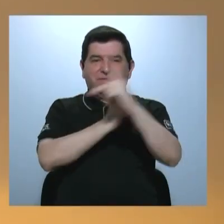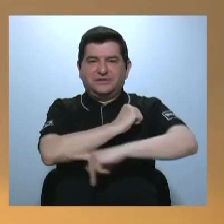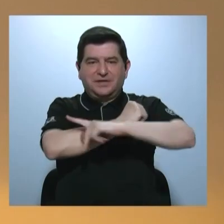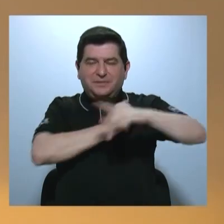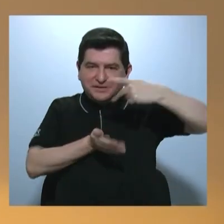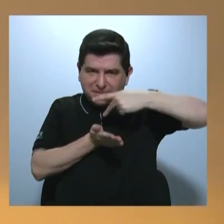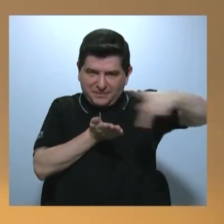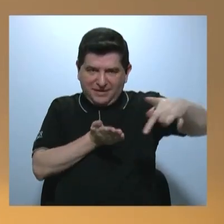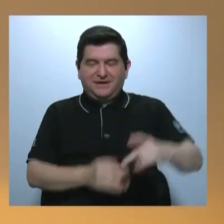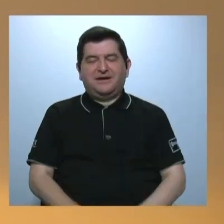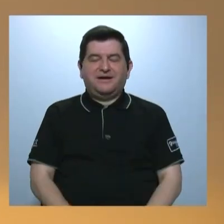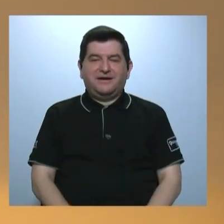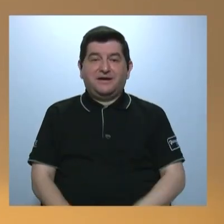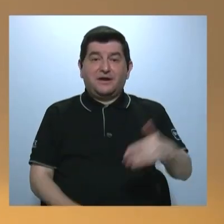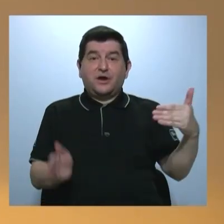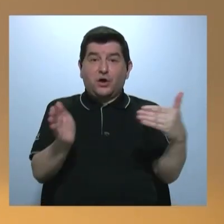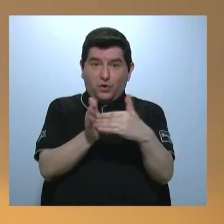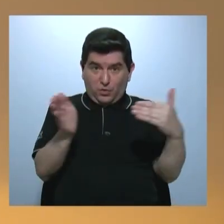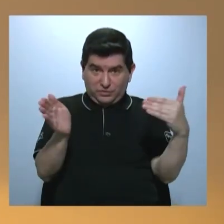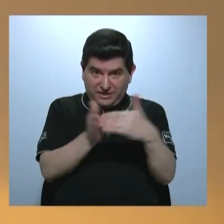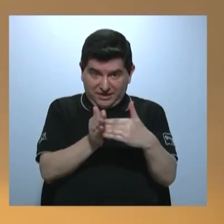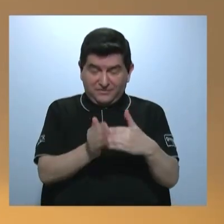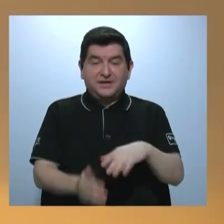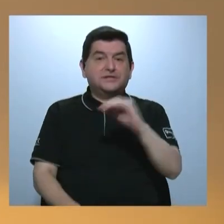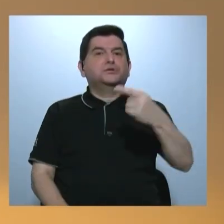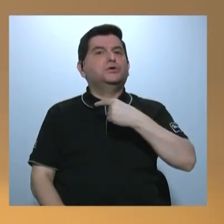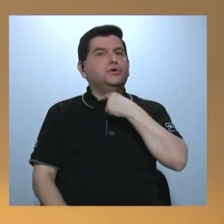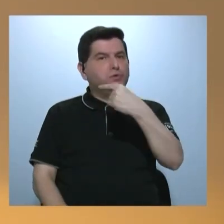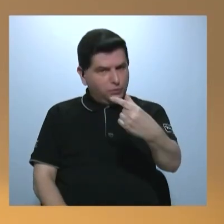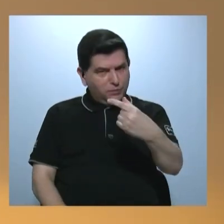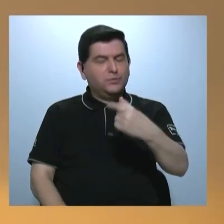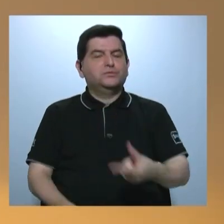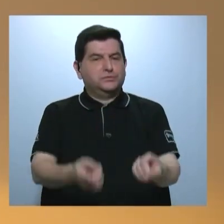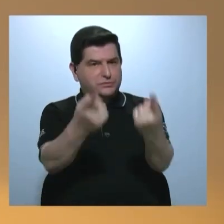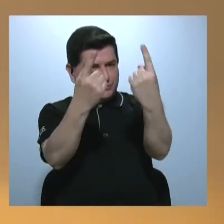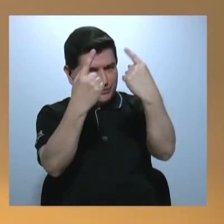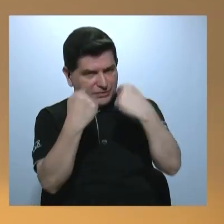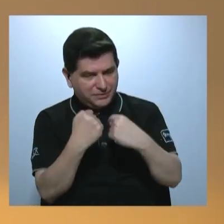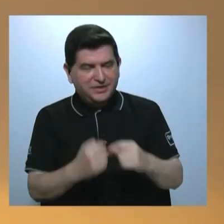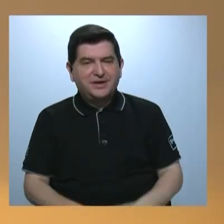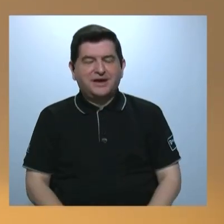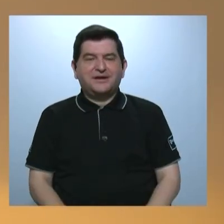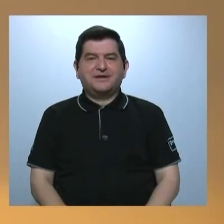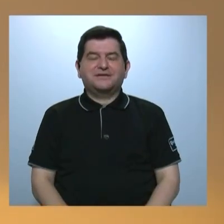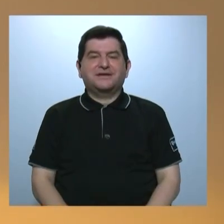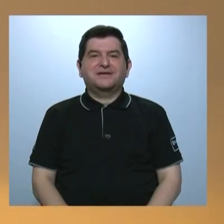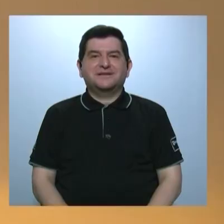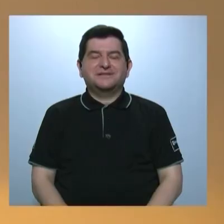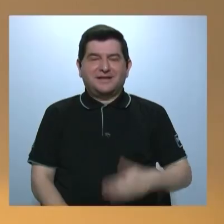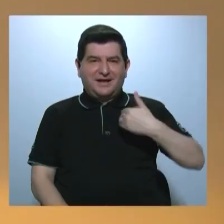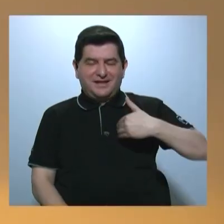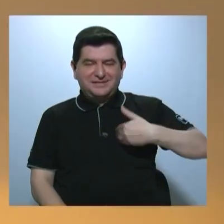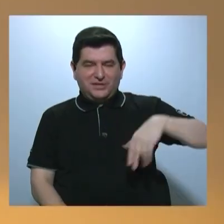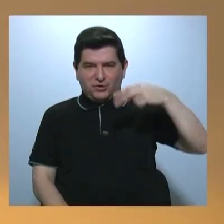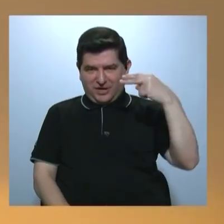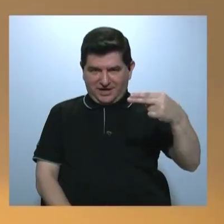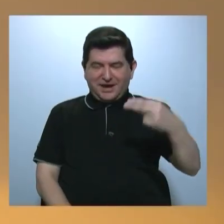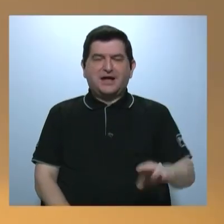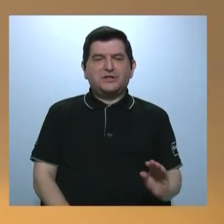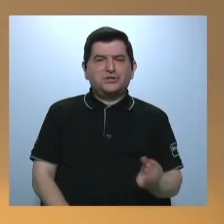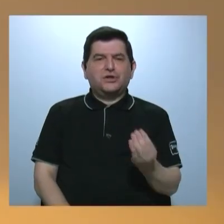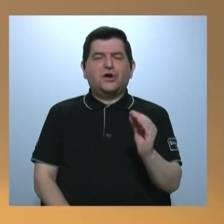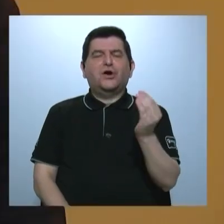país, y volvemos a tener, y me da mucho gusto que así sea, a don Andrés Hernández, un joven